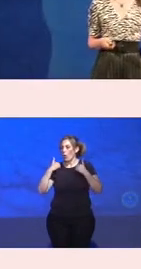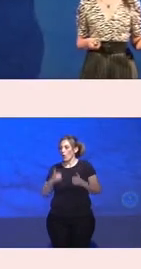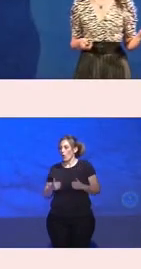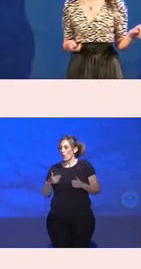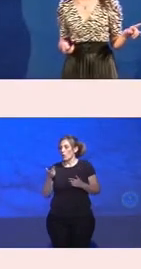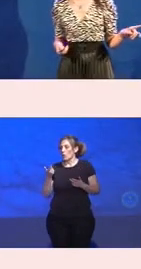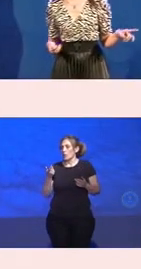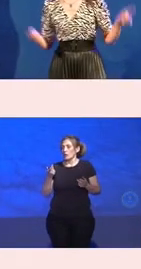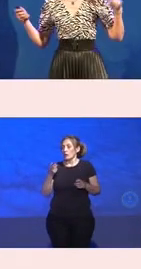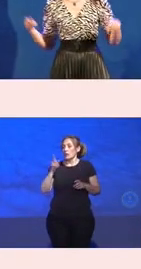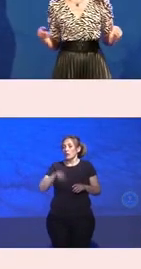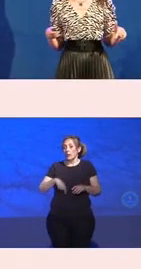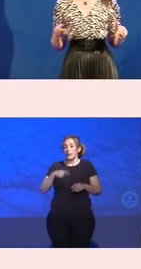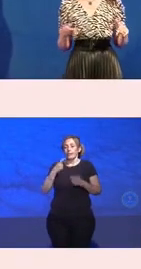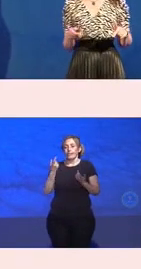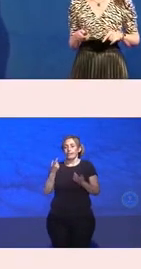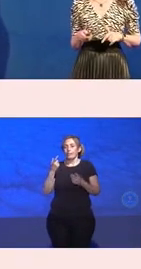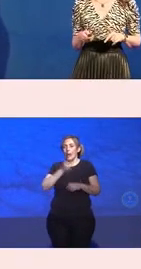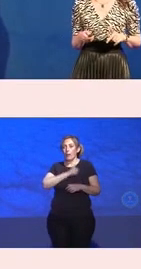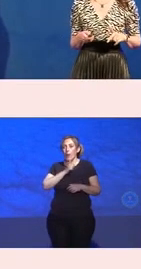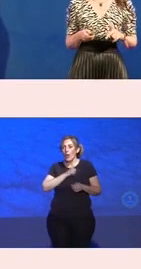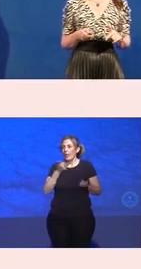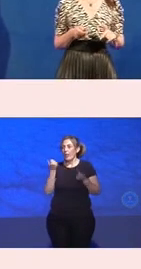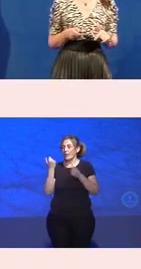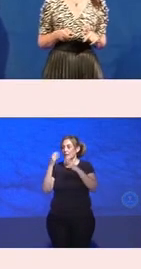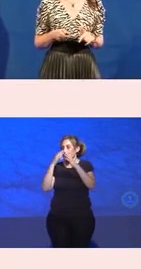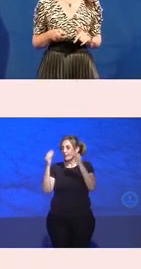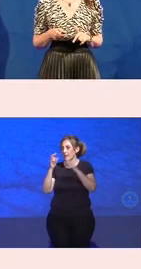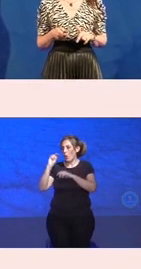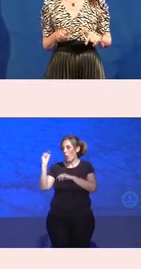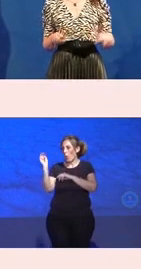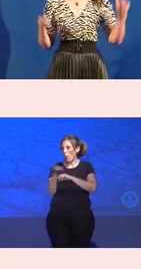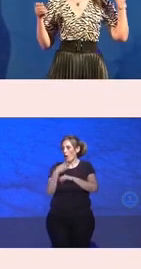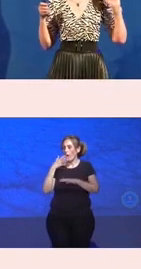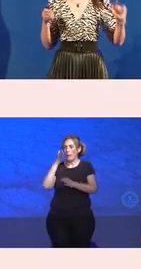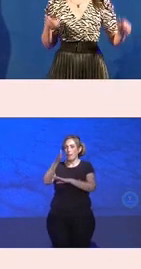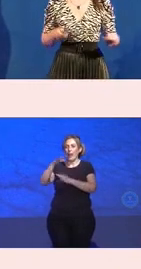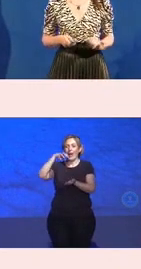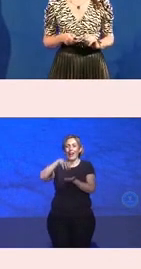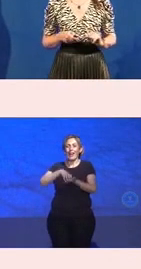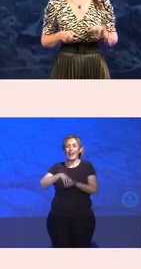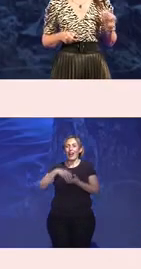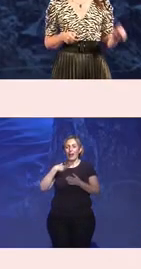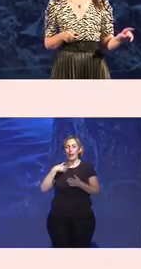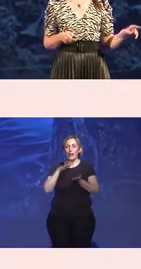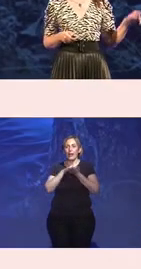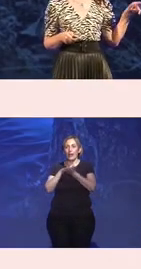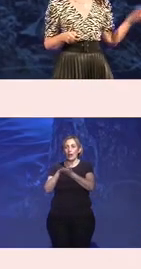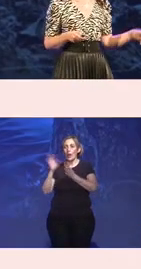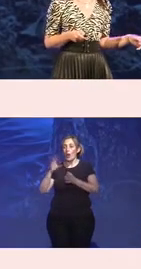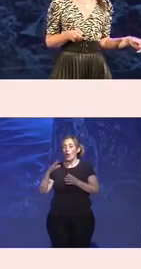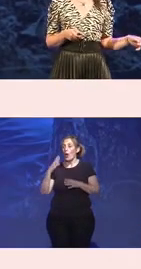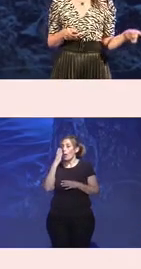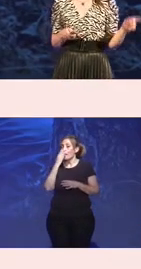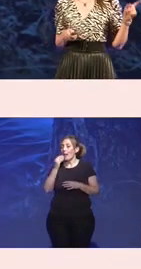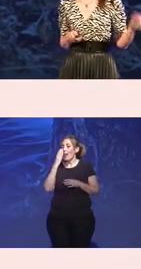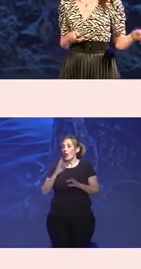fuerzas de seguridad se forman también cada año en las granjas de cadáveres incluso los perros